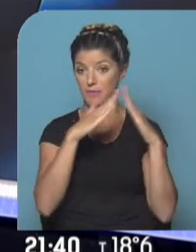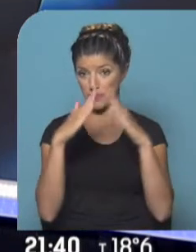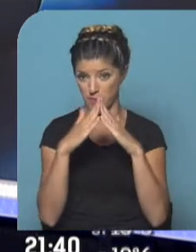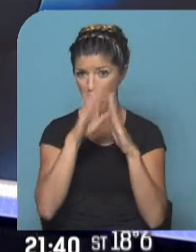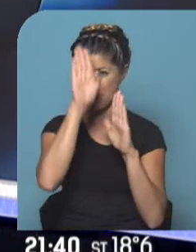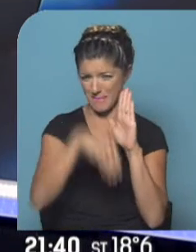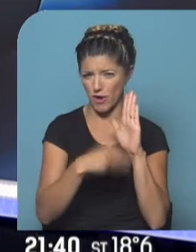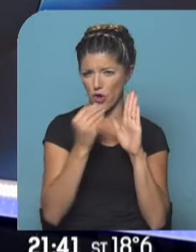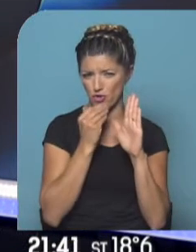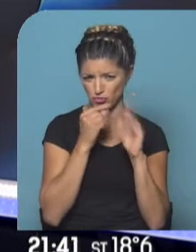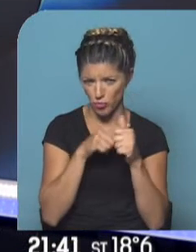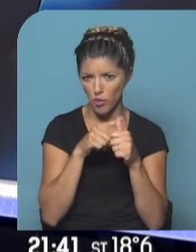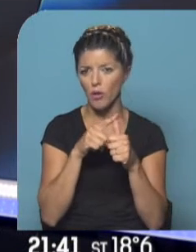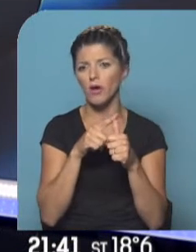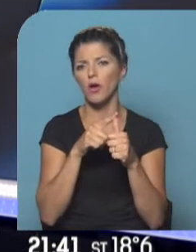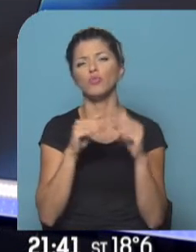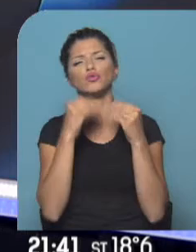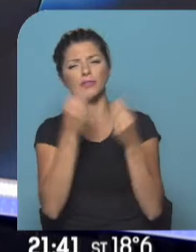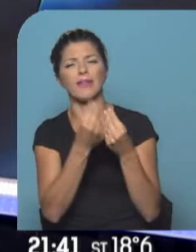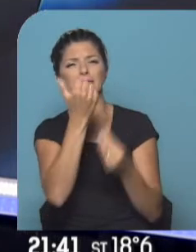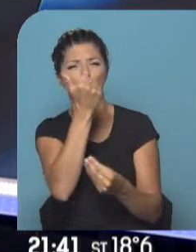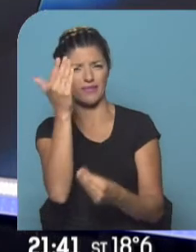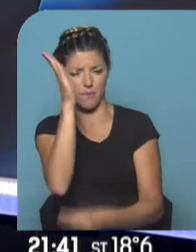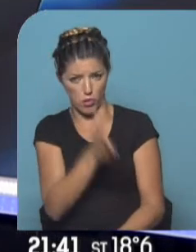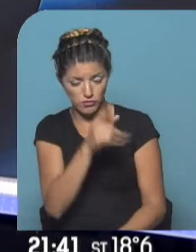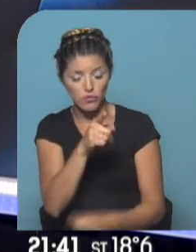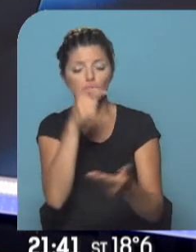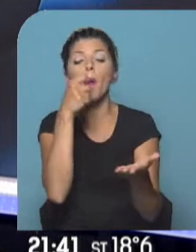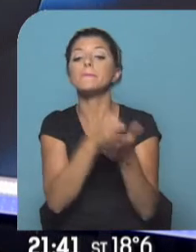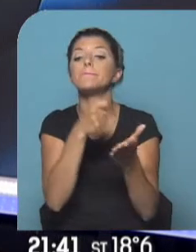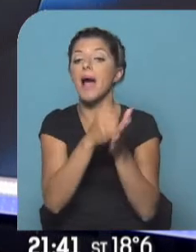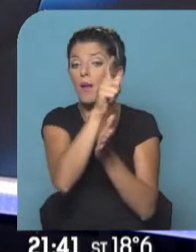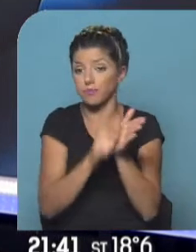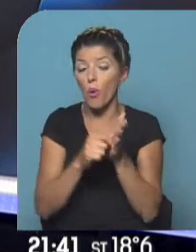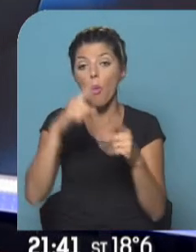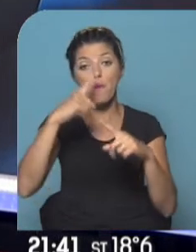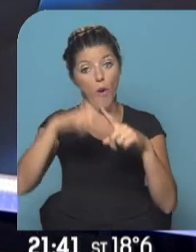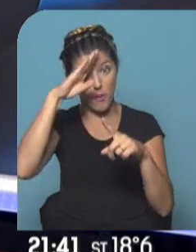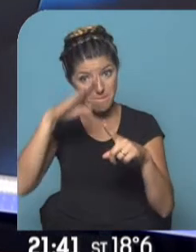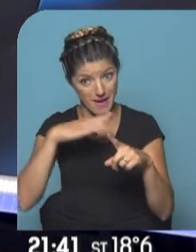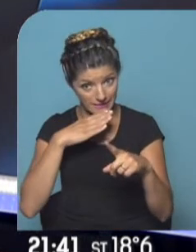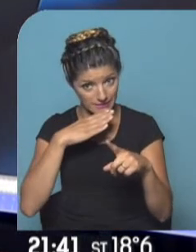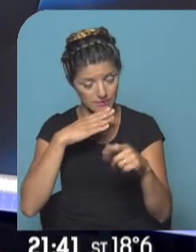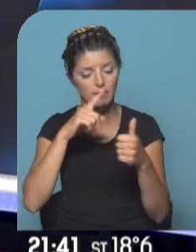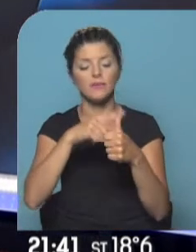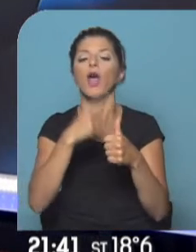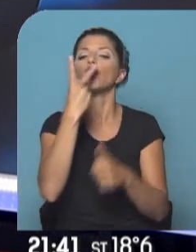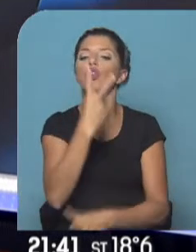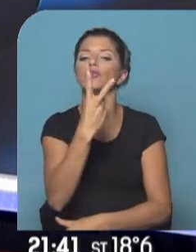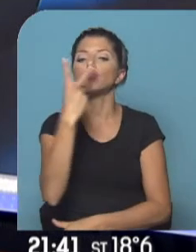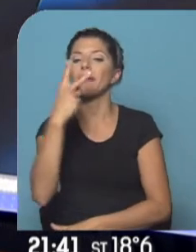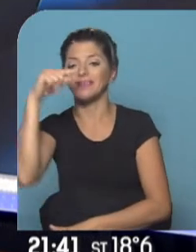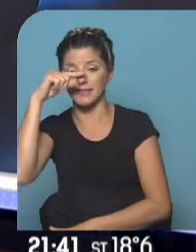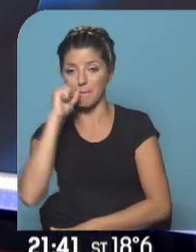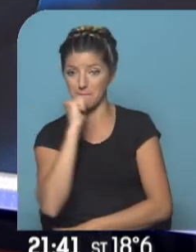consumo, que son un 56% del total, van a pagar una factura mensual sin impuestos de 227